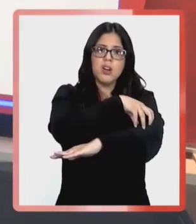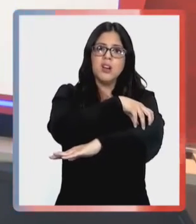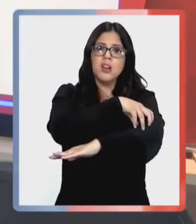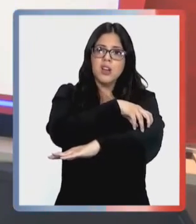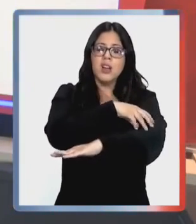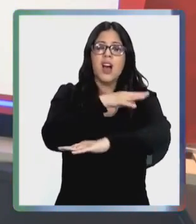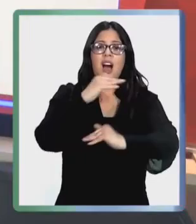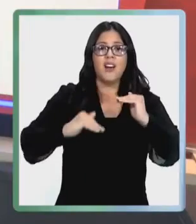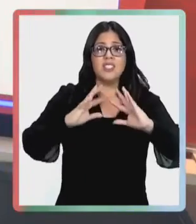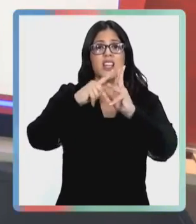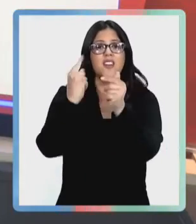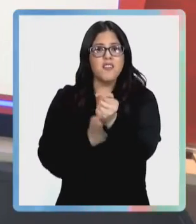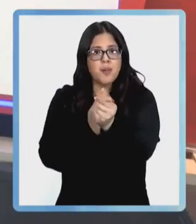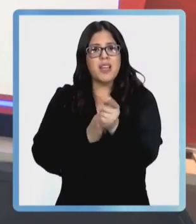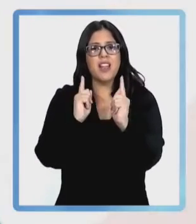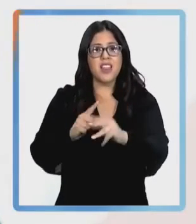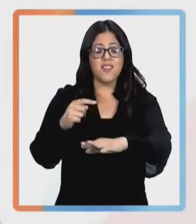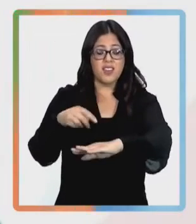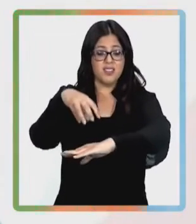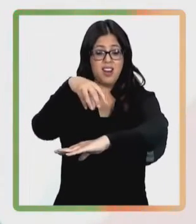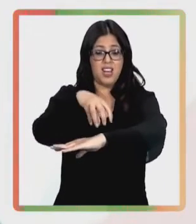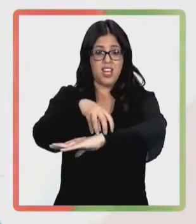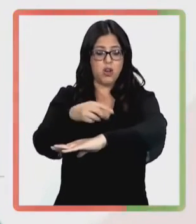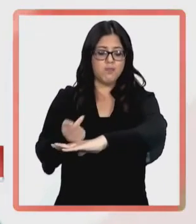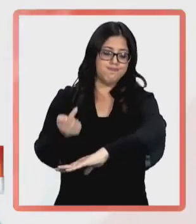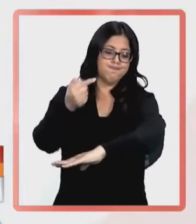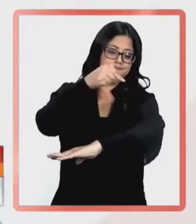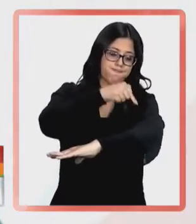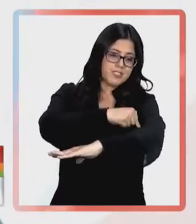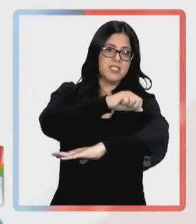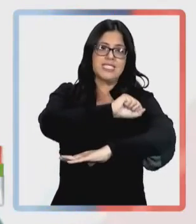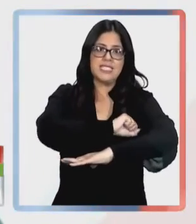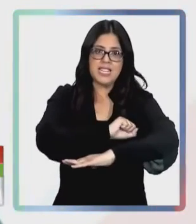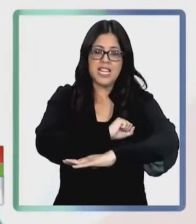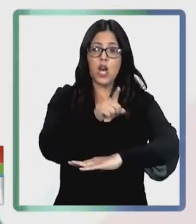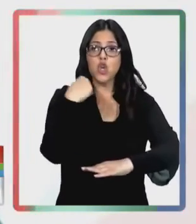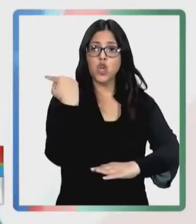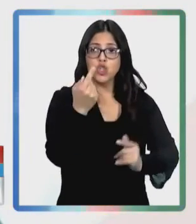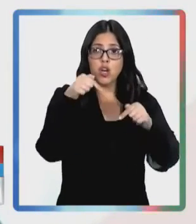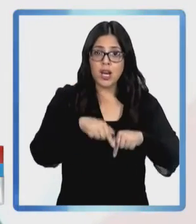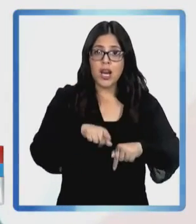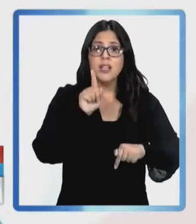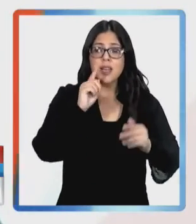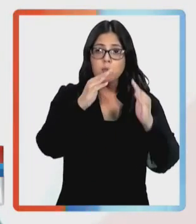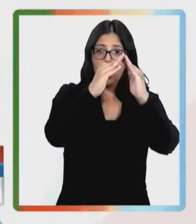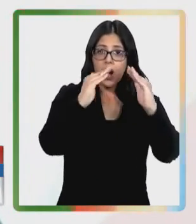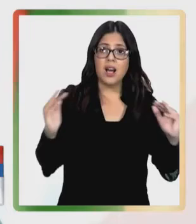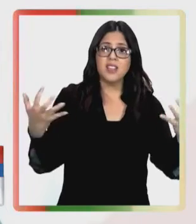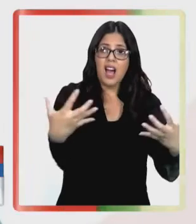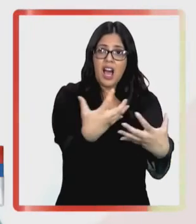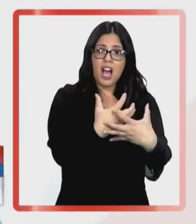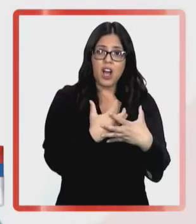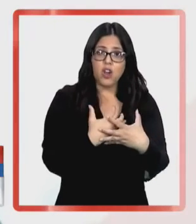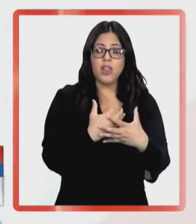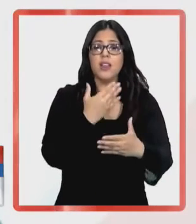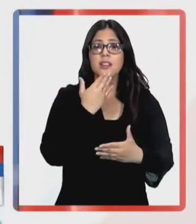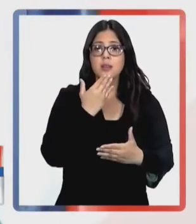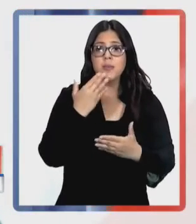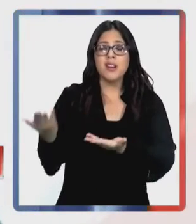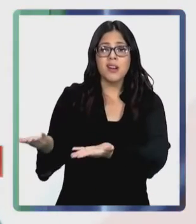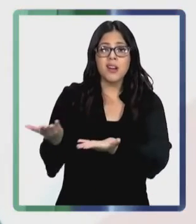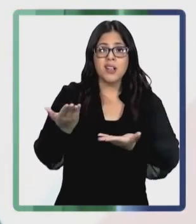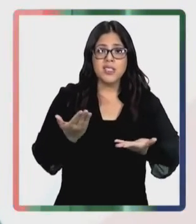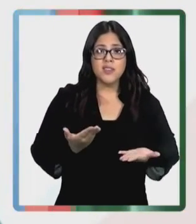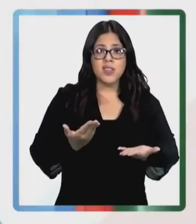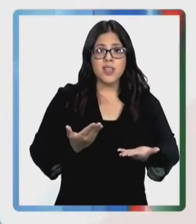muchas veces las familias se tengan que desplazar de una región a otra, y nosotros acá tenemos la casa acogida. Y también